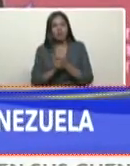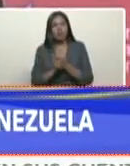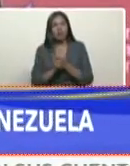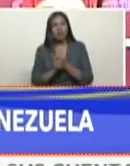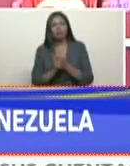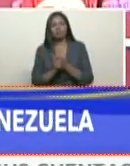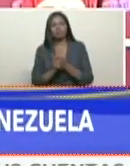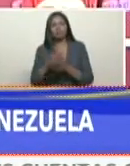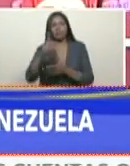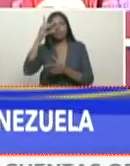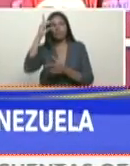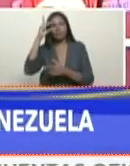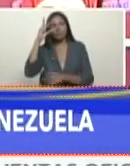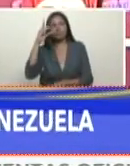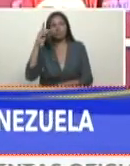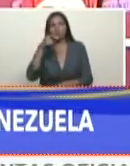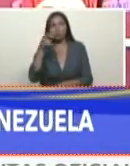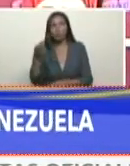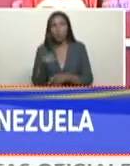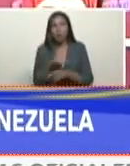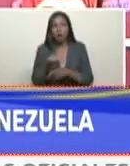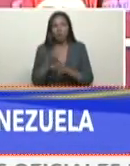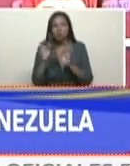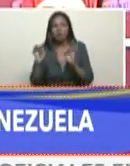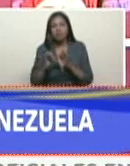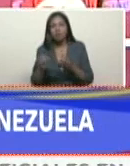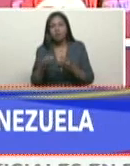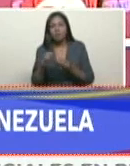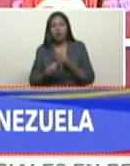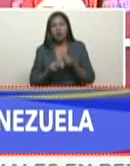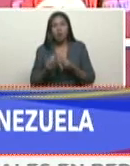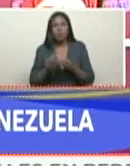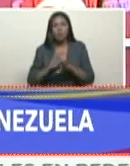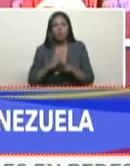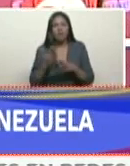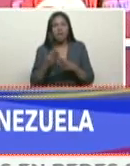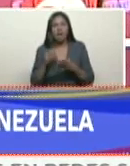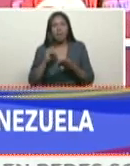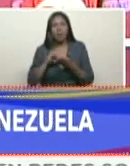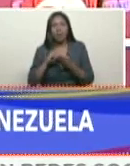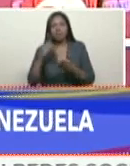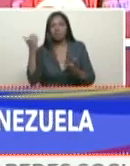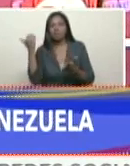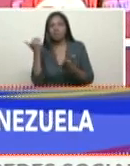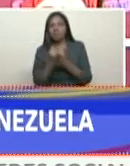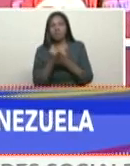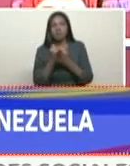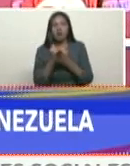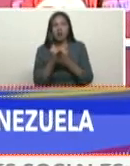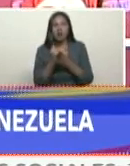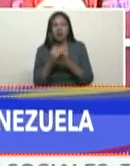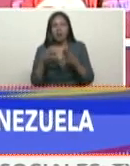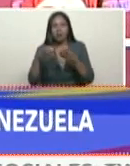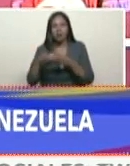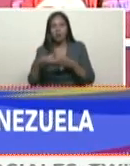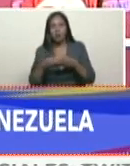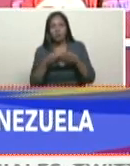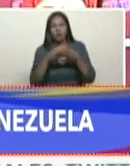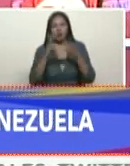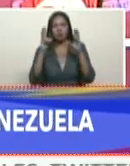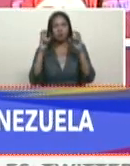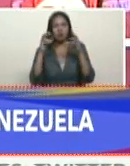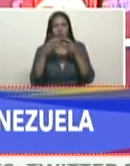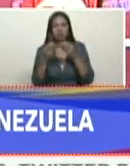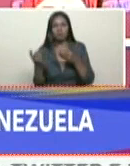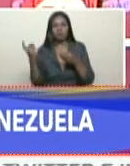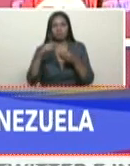Delcy Rodríguez, estoy buscando recursos porque le voy a meter una inyección de equipos nuevos